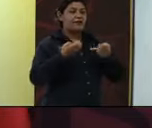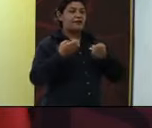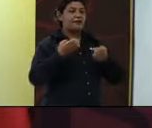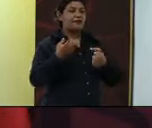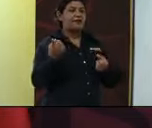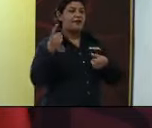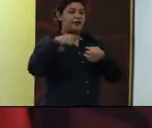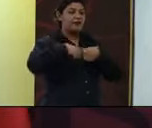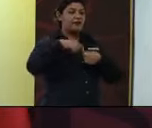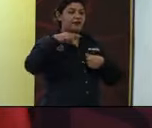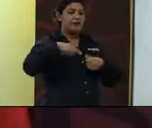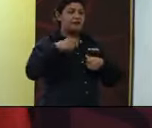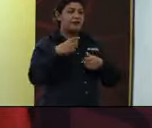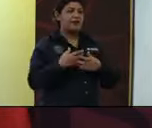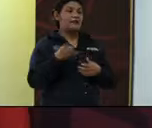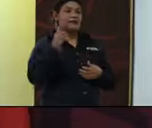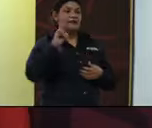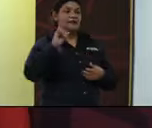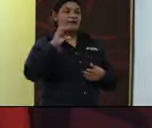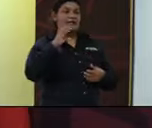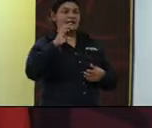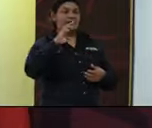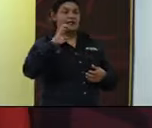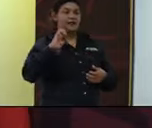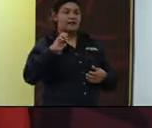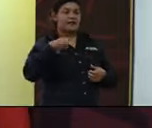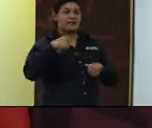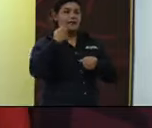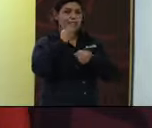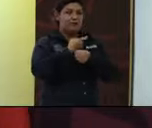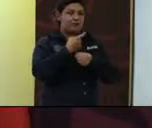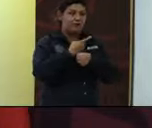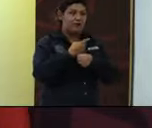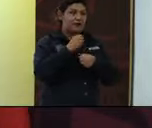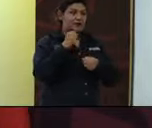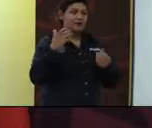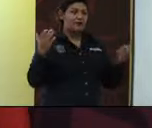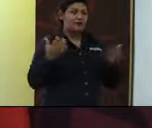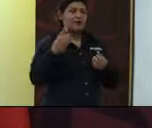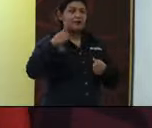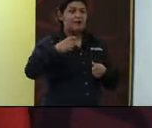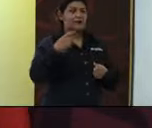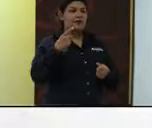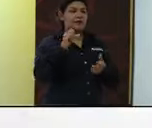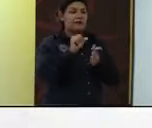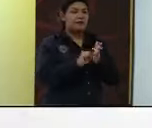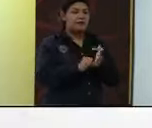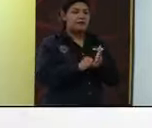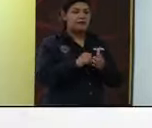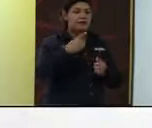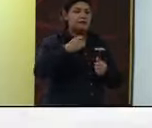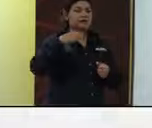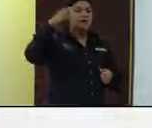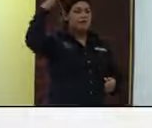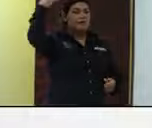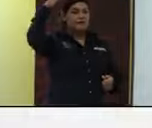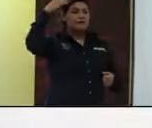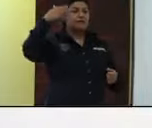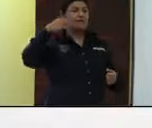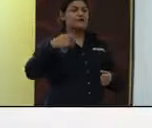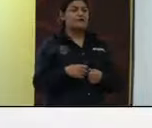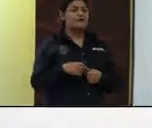inclusivo en las instalaciones del CRI, como primera acción en el marco del mes conmemorativo a los adultos mayores, y